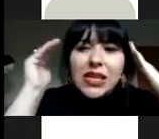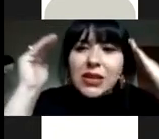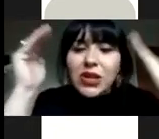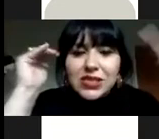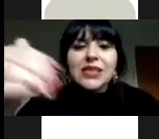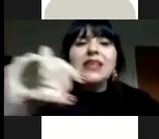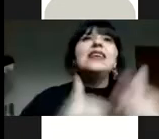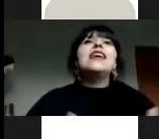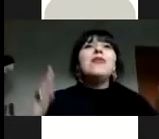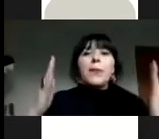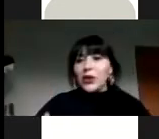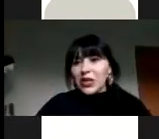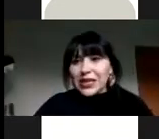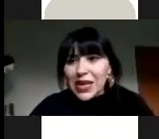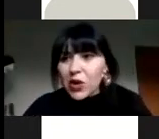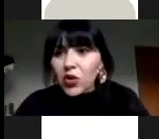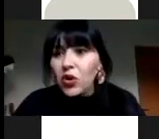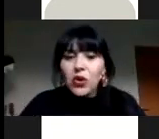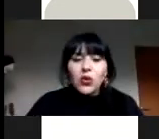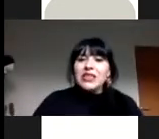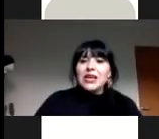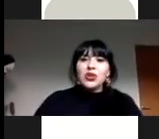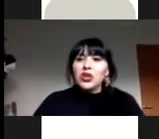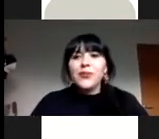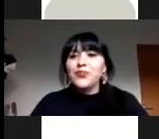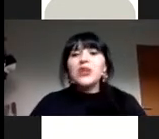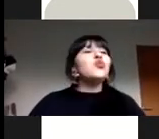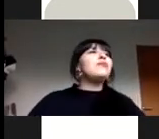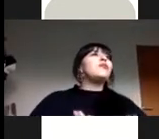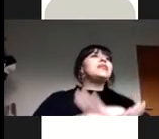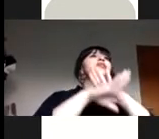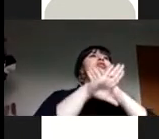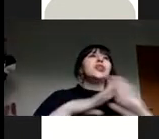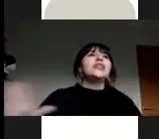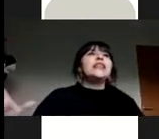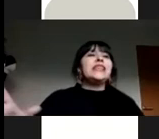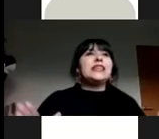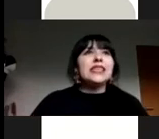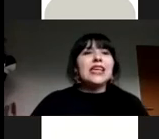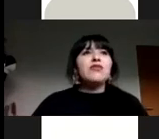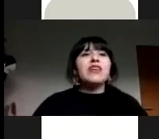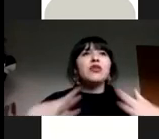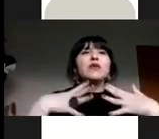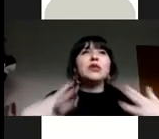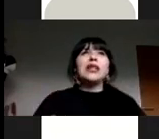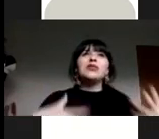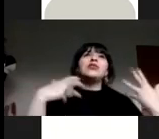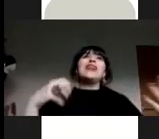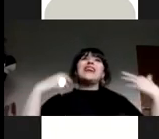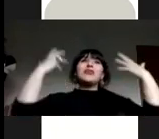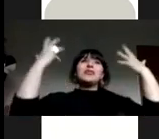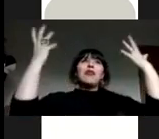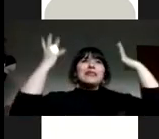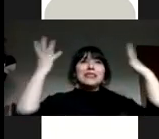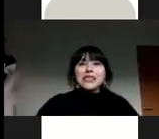lo que tenemos que hacer. El mapeo del riesgo. Hoy día yo creo que no hay momento en mi vida profesional donde yo le